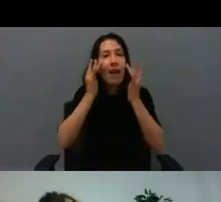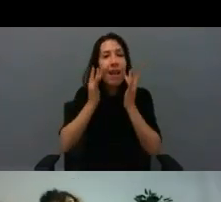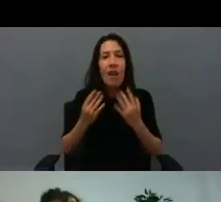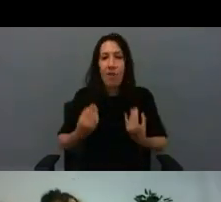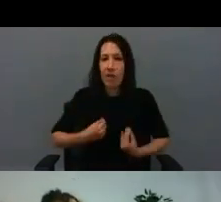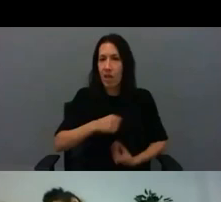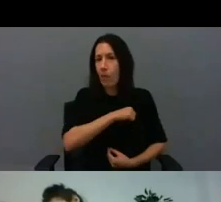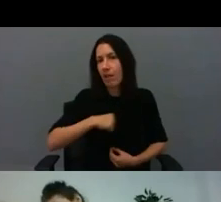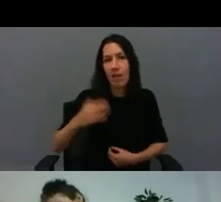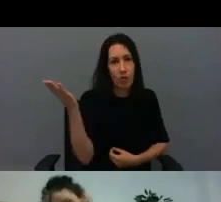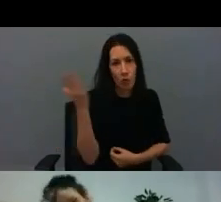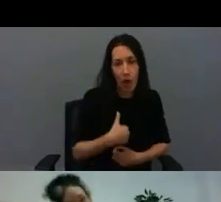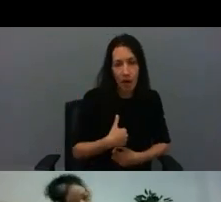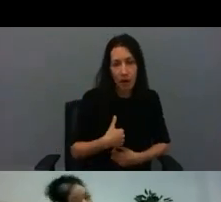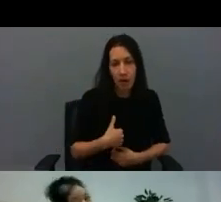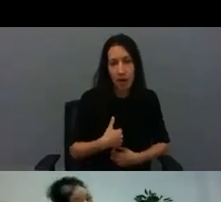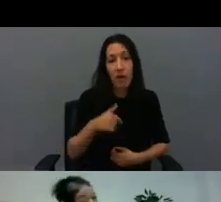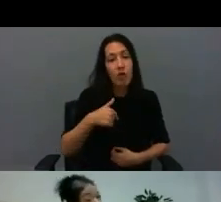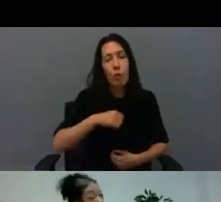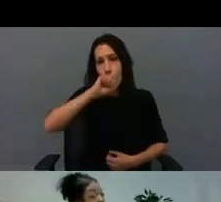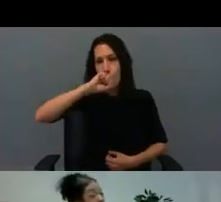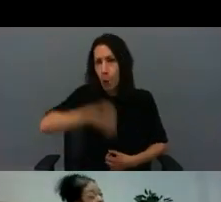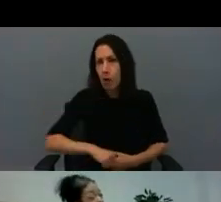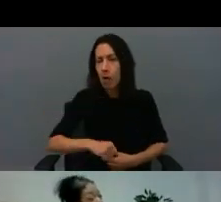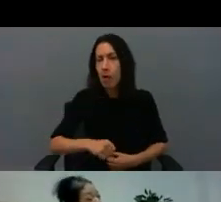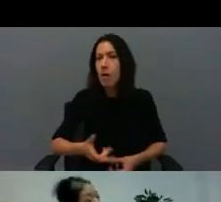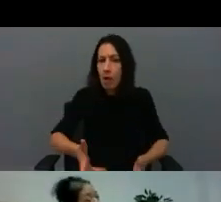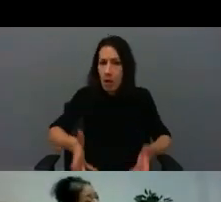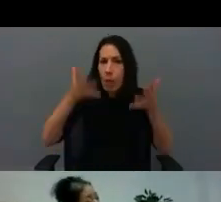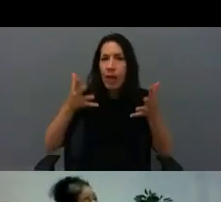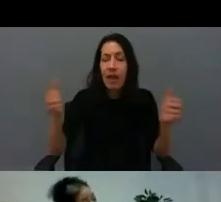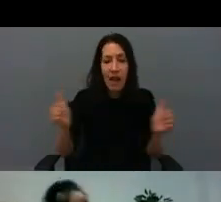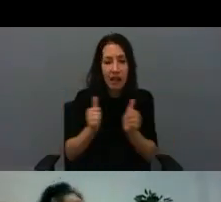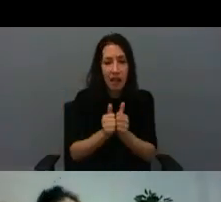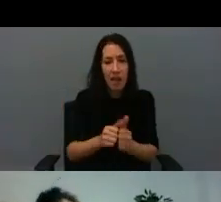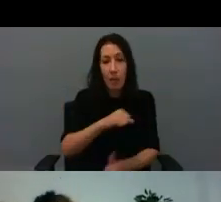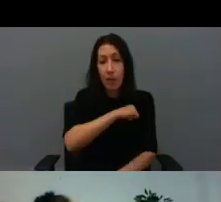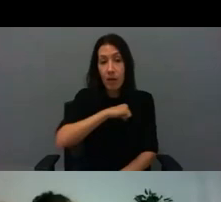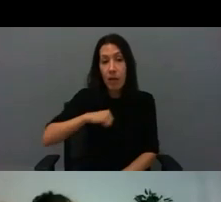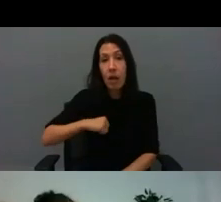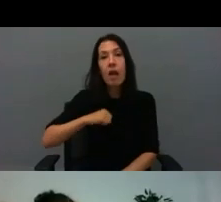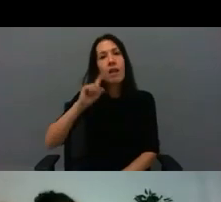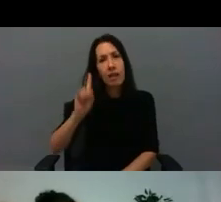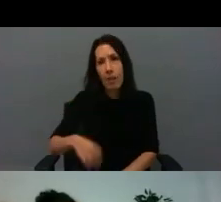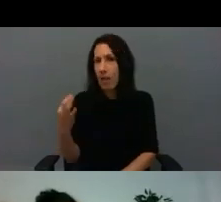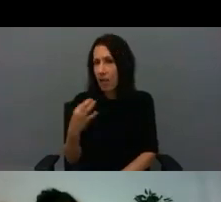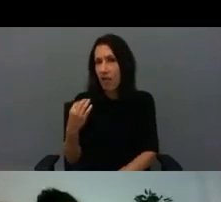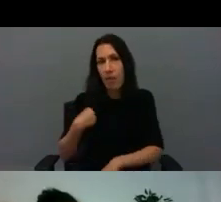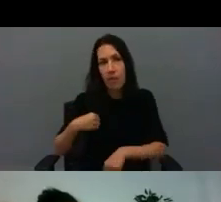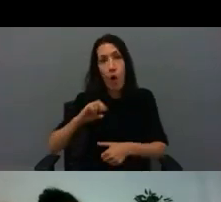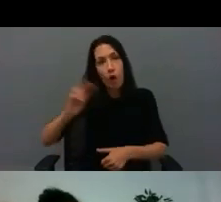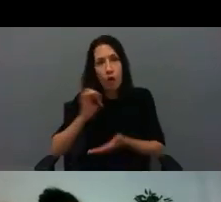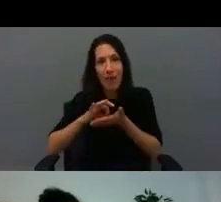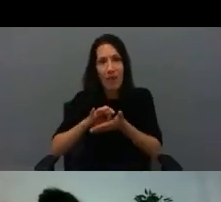de asistencia personal, pero si los otros servicios no son compatibles, nos quedamos cojos.